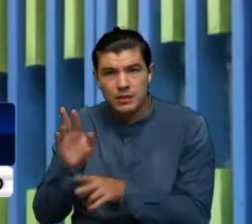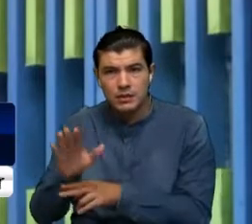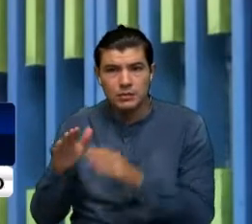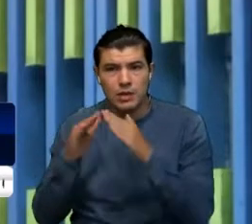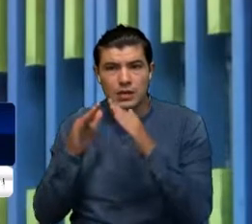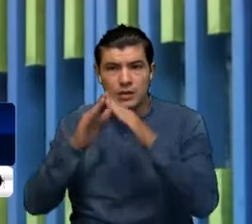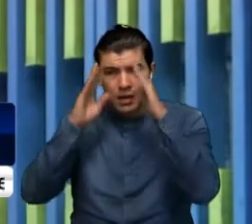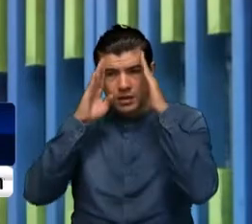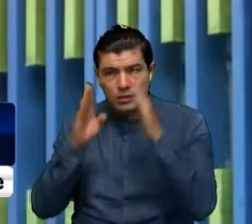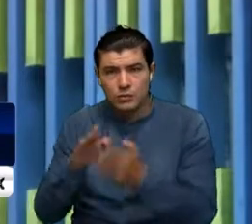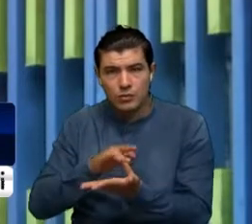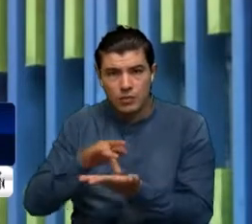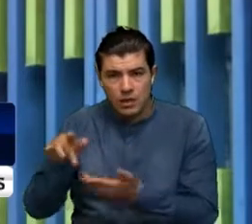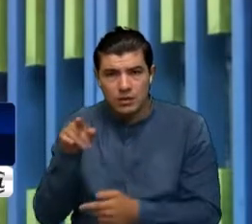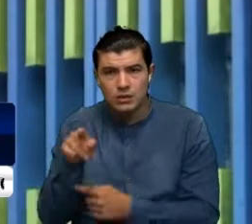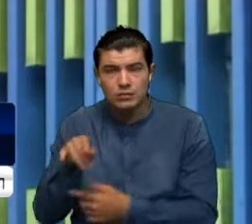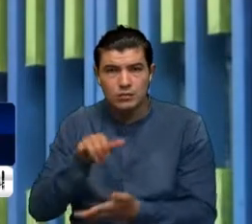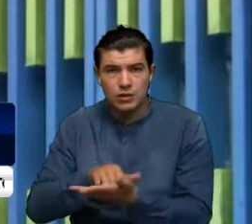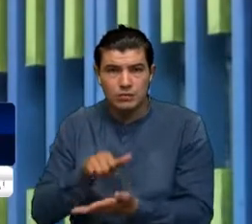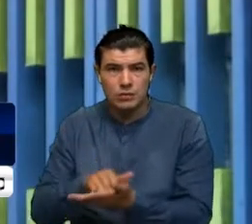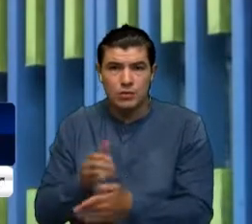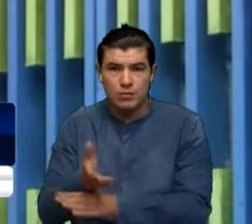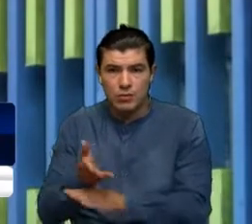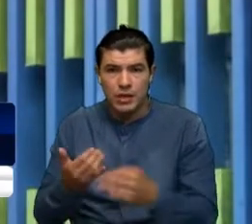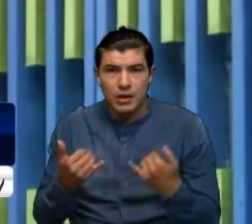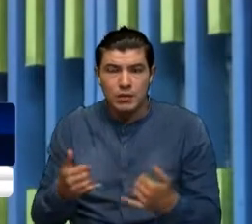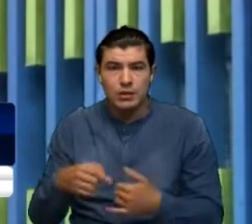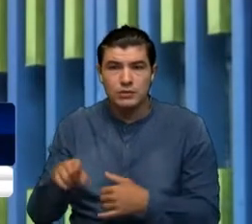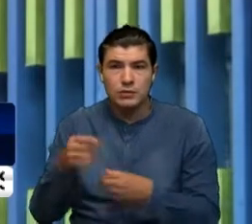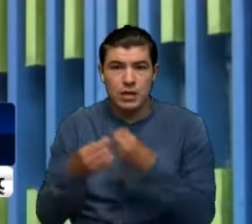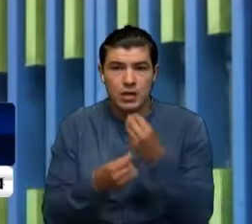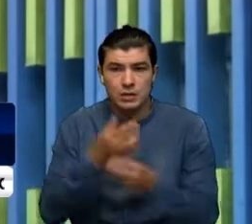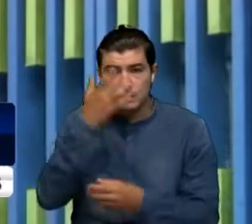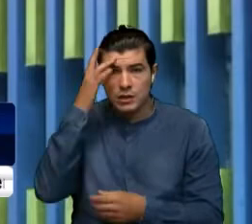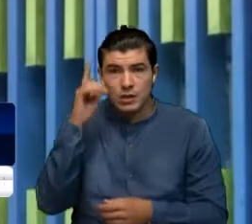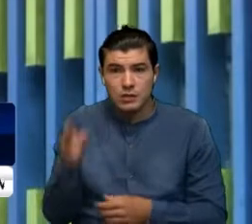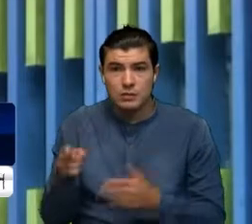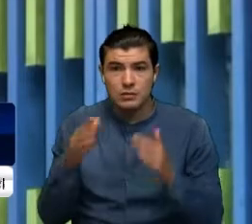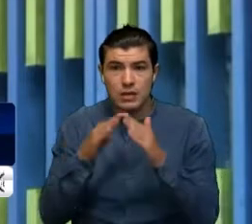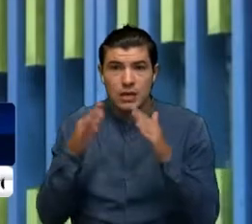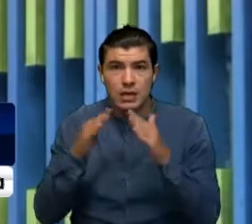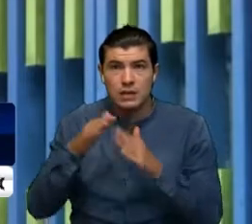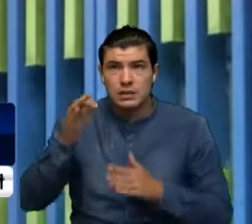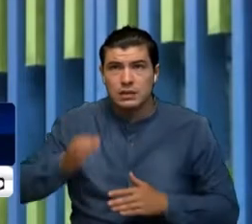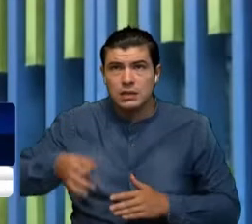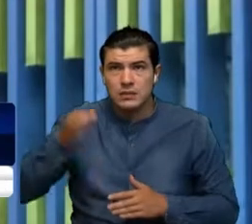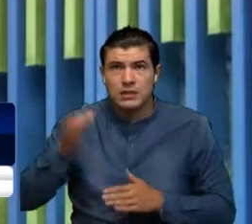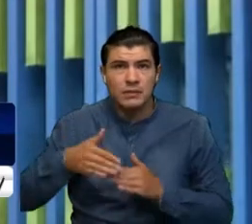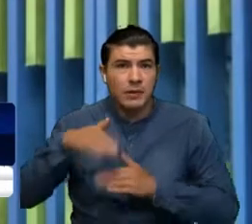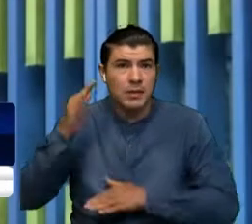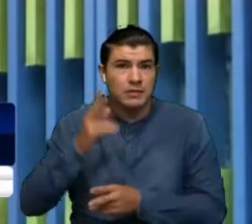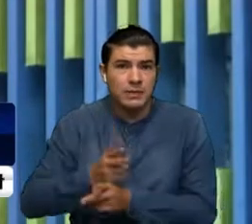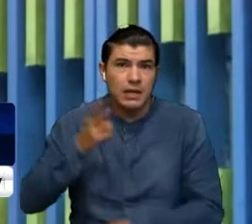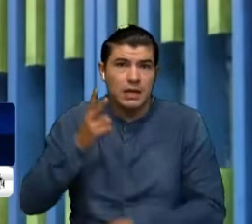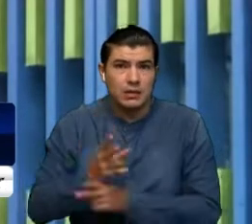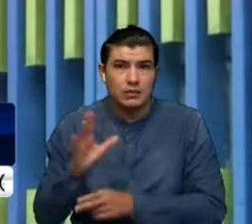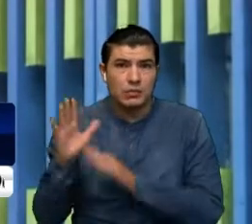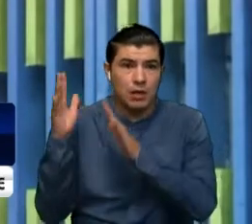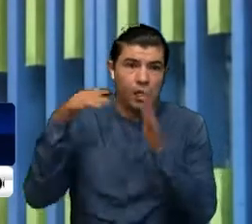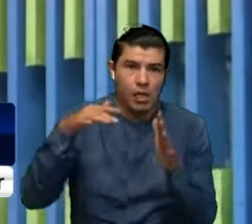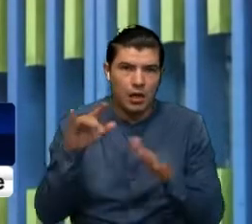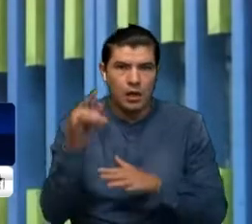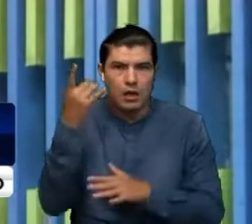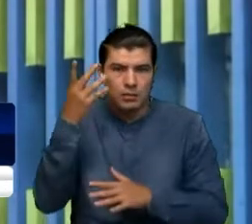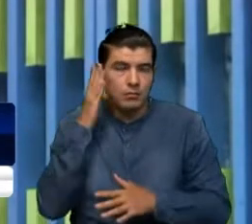atiendan con urgencia este clamor que ella hace porque la casa cada día sigue en más riesgo ya compañeros pues me